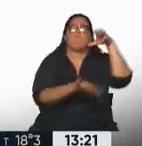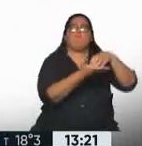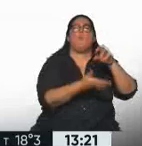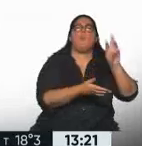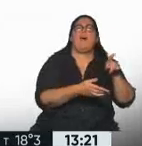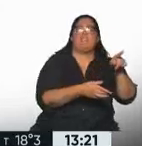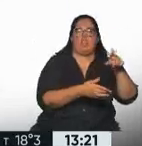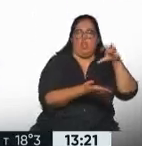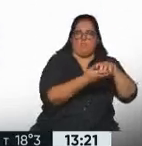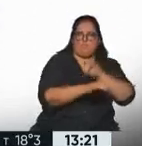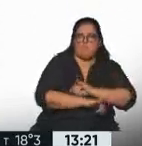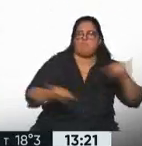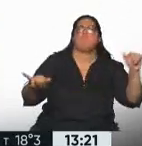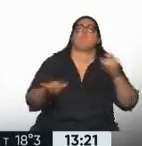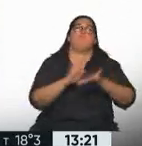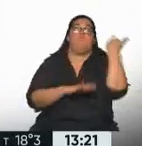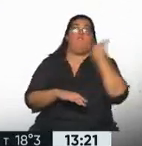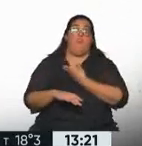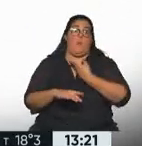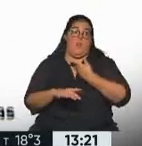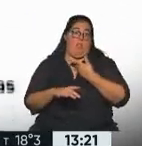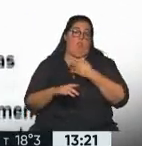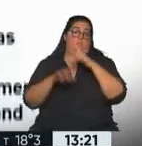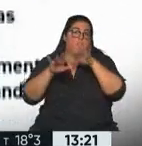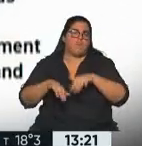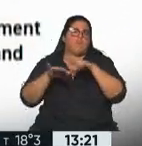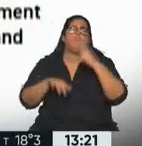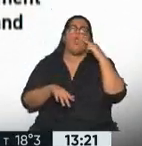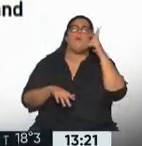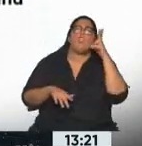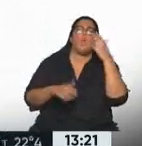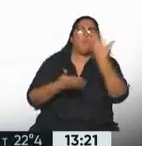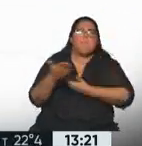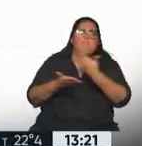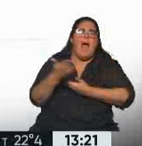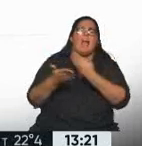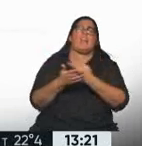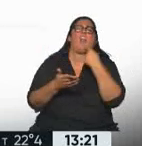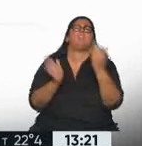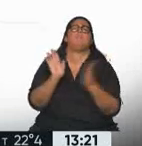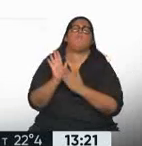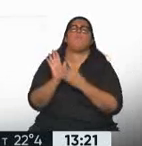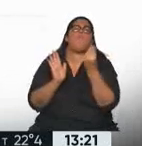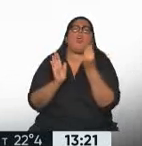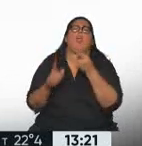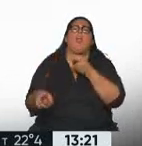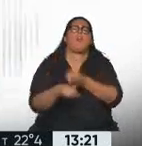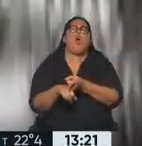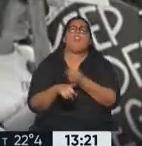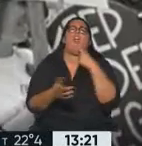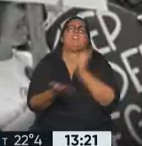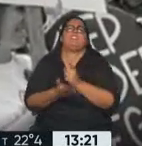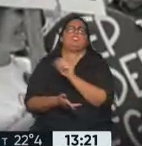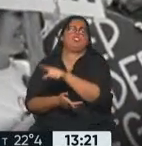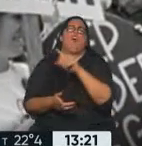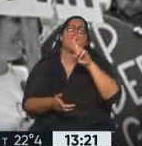fue redactado en febrero pasado y despliega en sus 98 páginas un rechazo argumentado a la histórica sentencia Roe vs. Wade, que